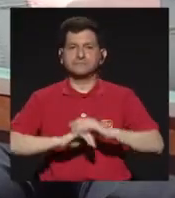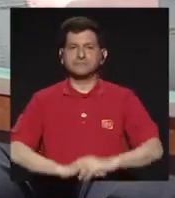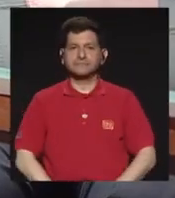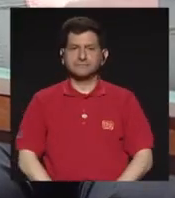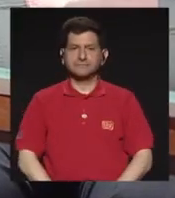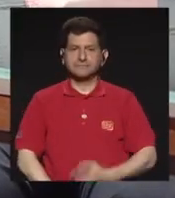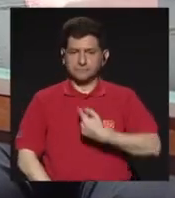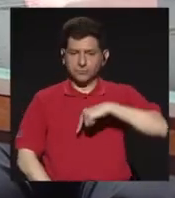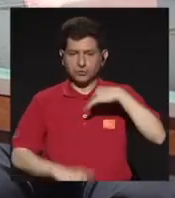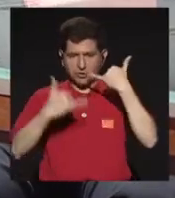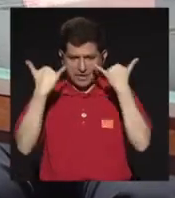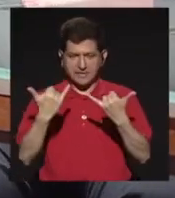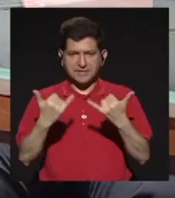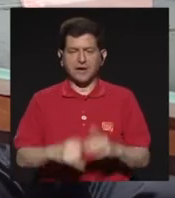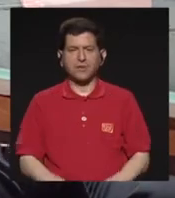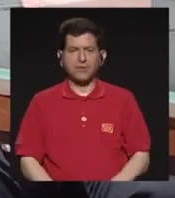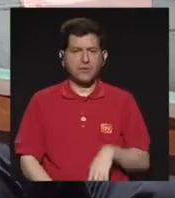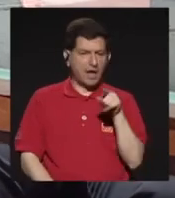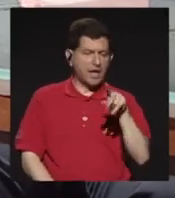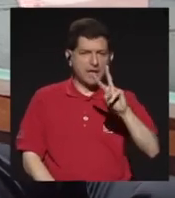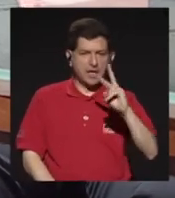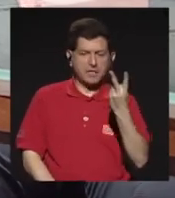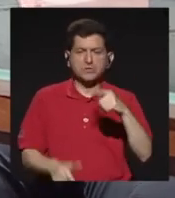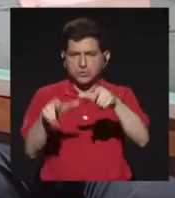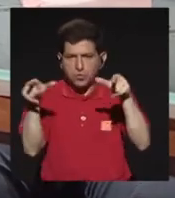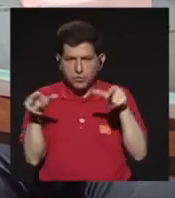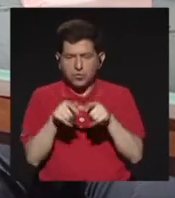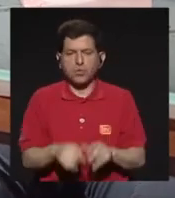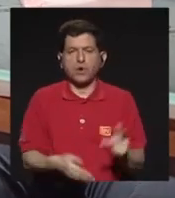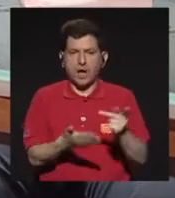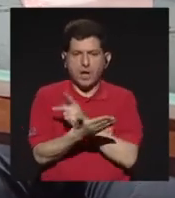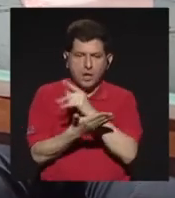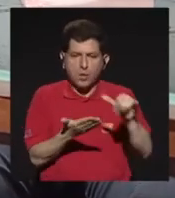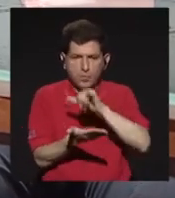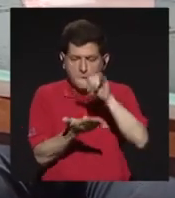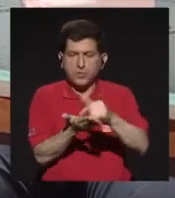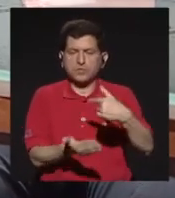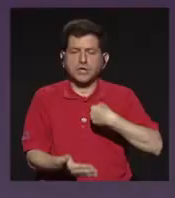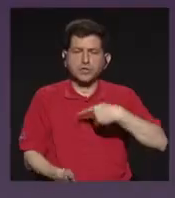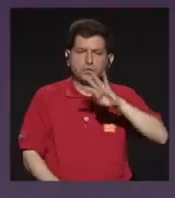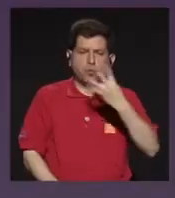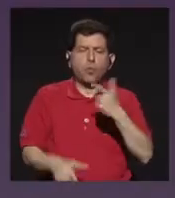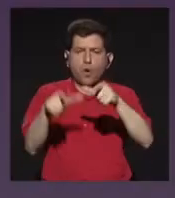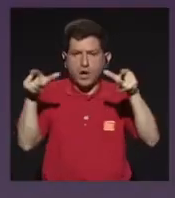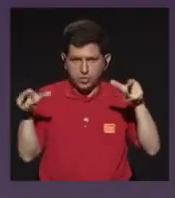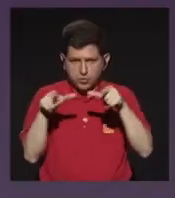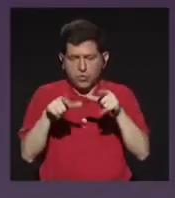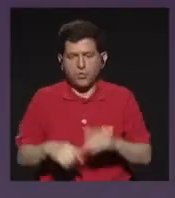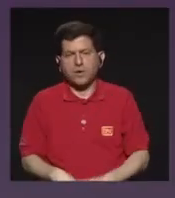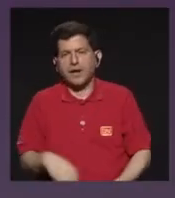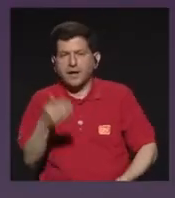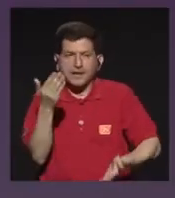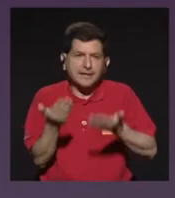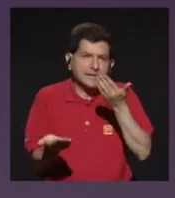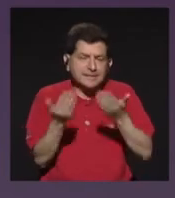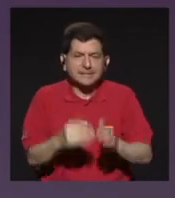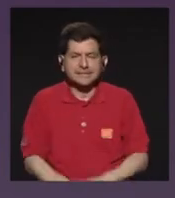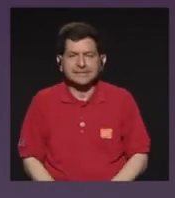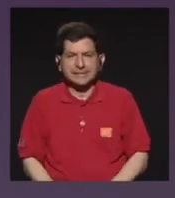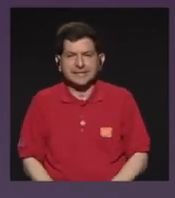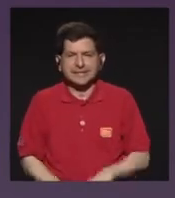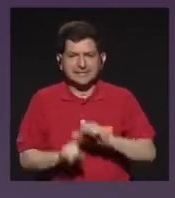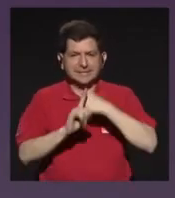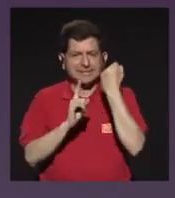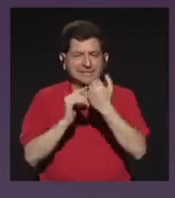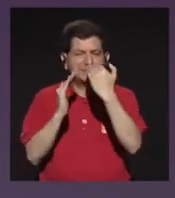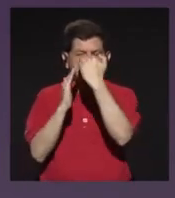Ahora estamos. Luz está en segundo lugar por la provincia de San José, yo estoy en el cuarto lugar, un poquito, bastante